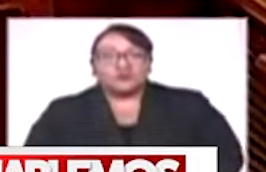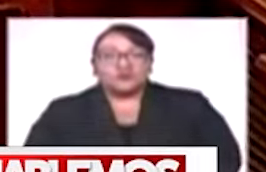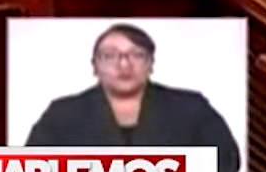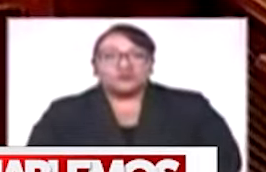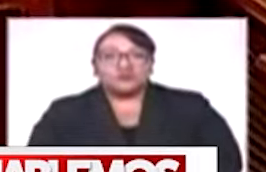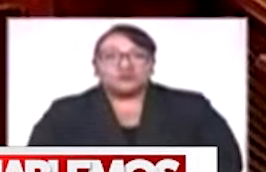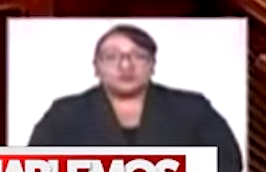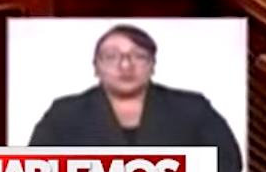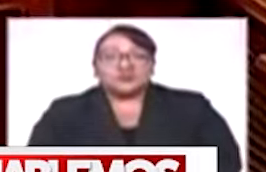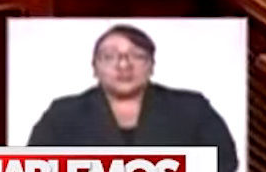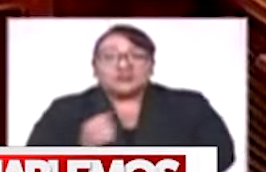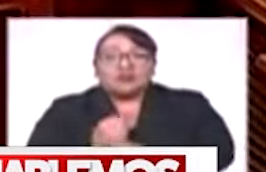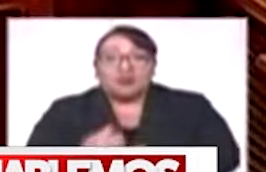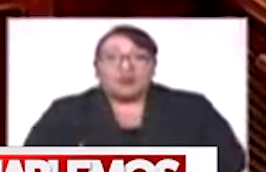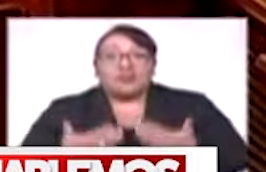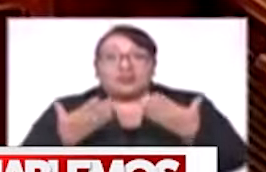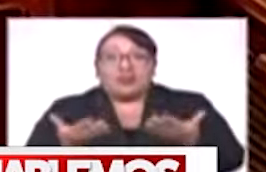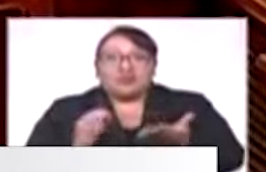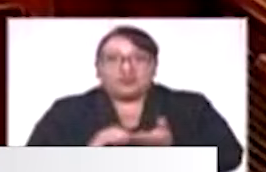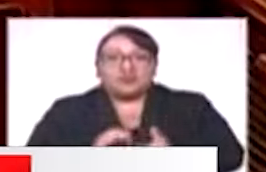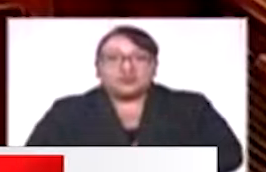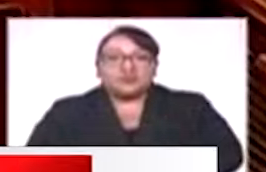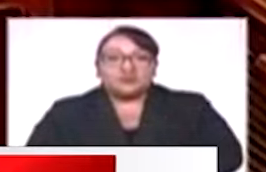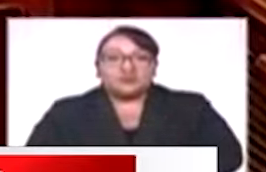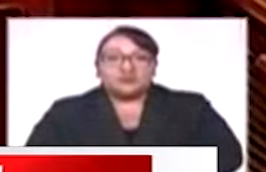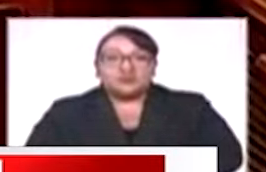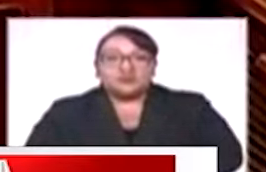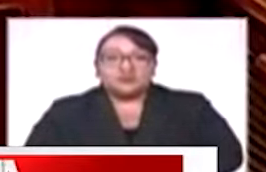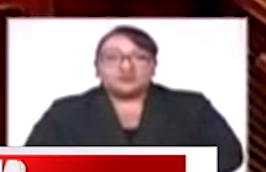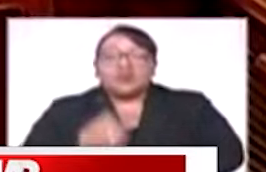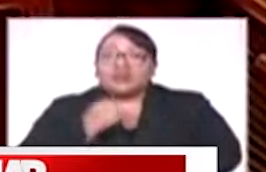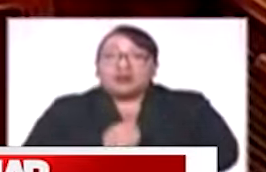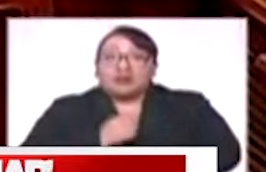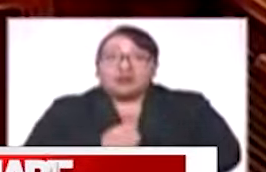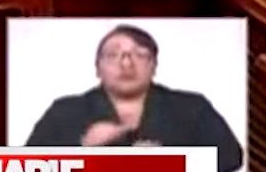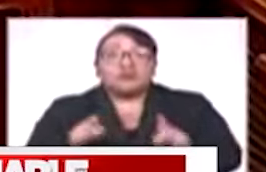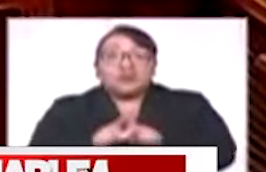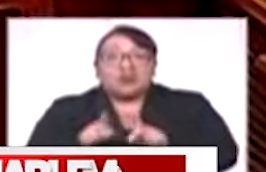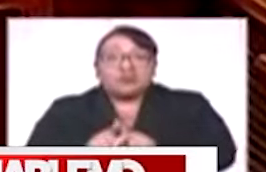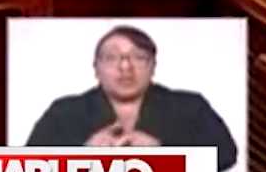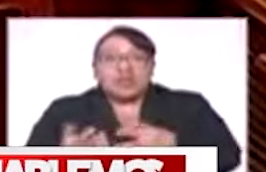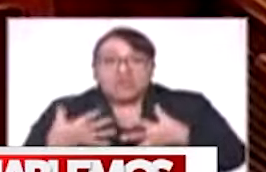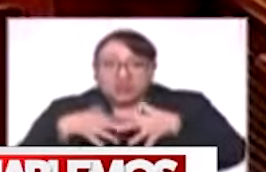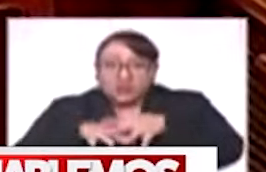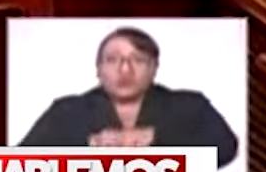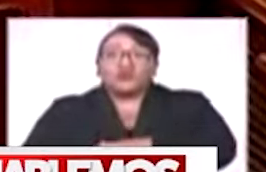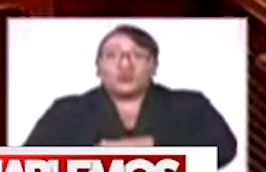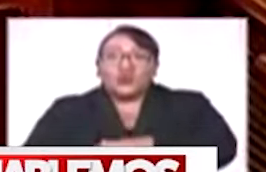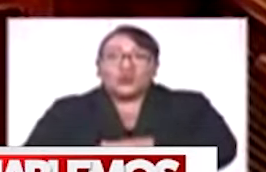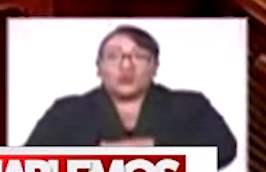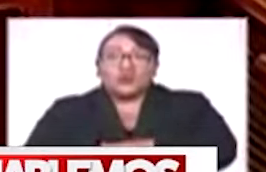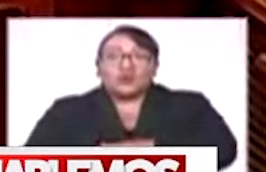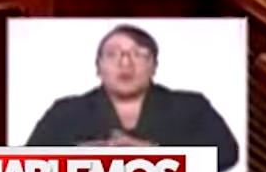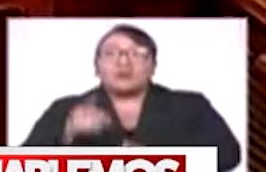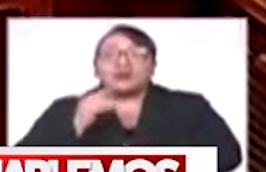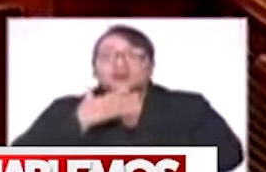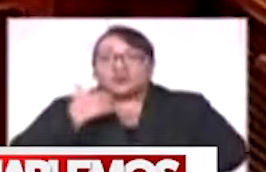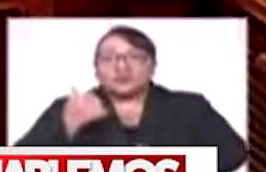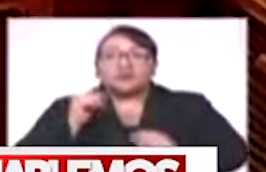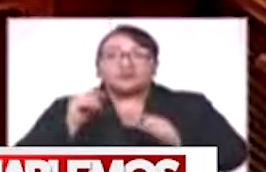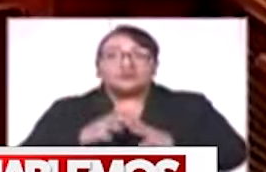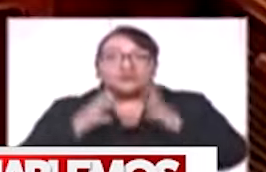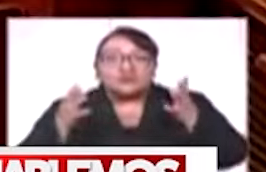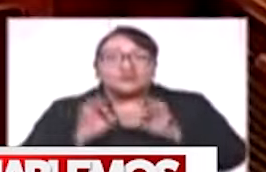generación de empleo y de riqueza. Son fuente, además, de inclusión y de cierre de brechas, de allí su